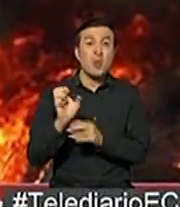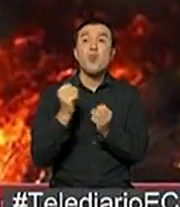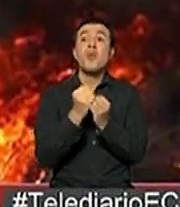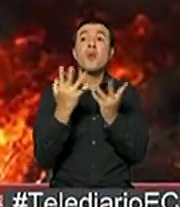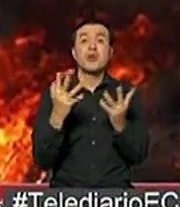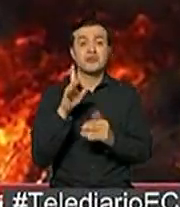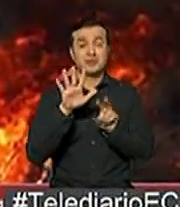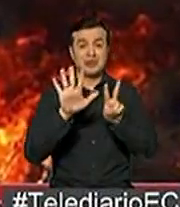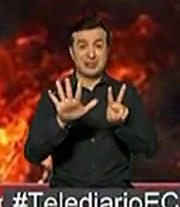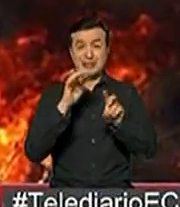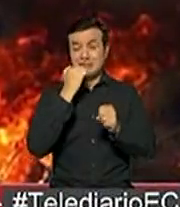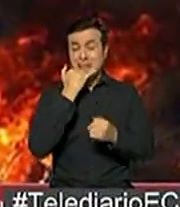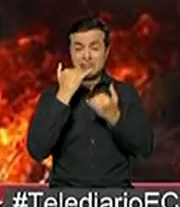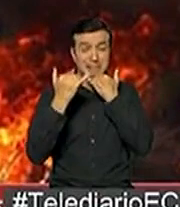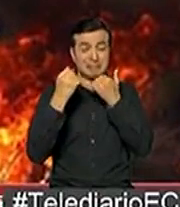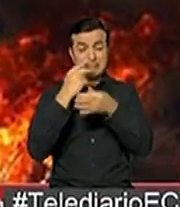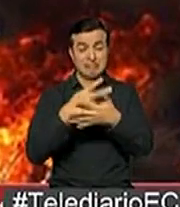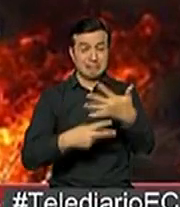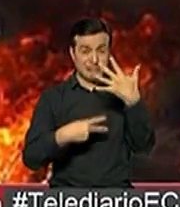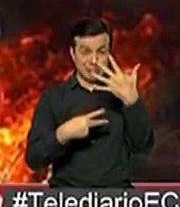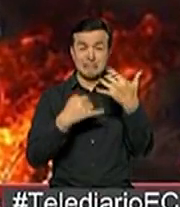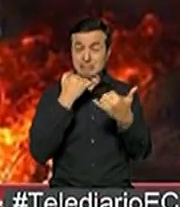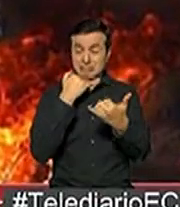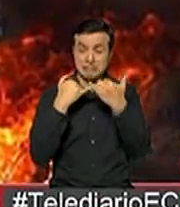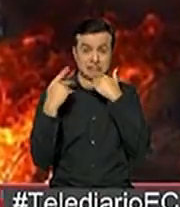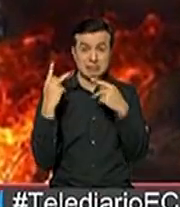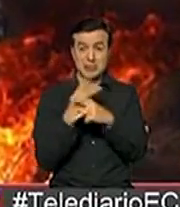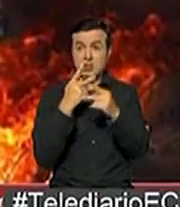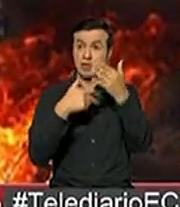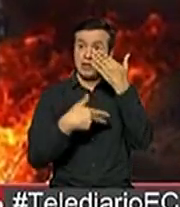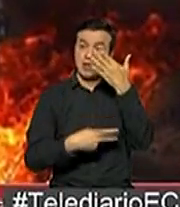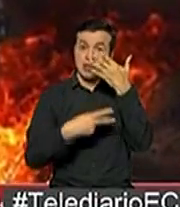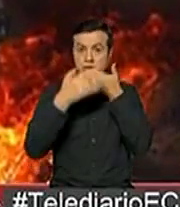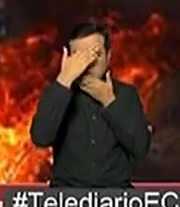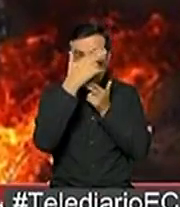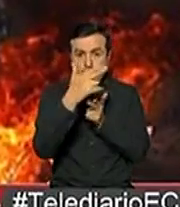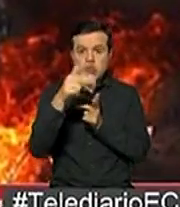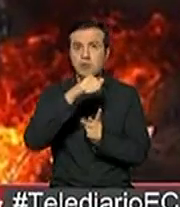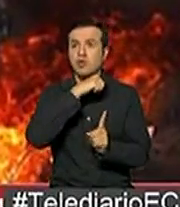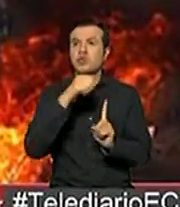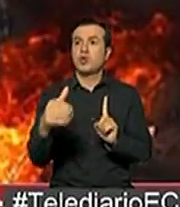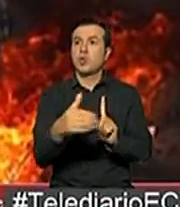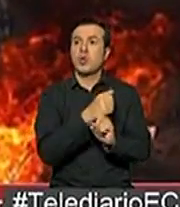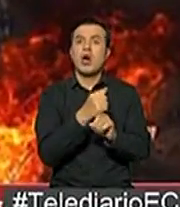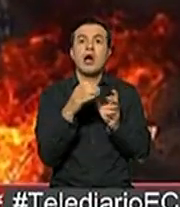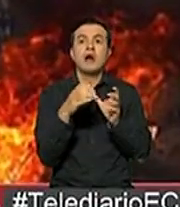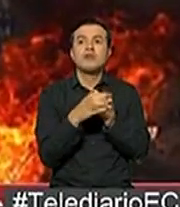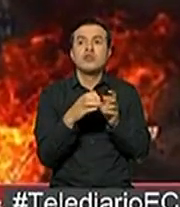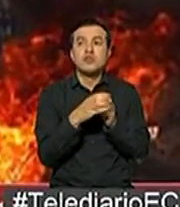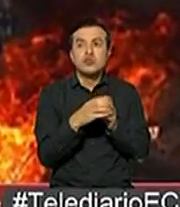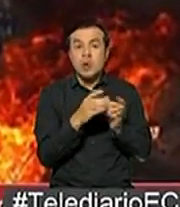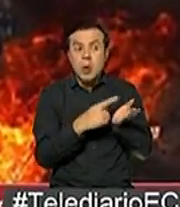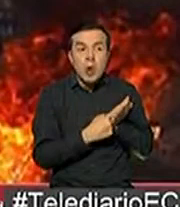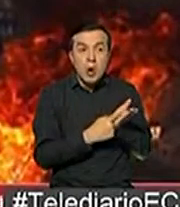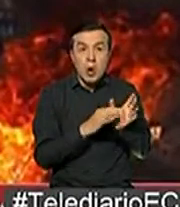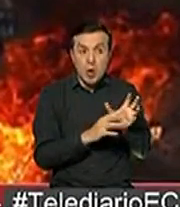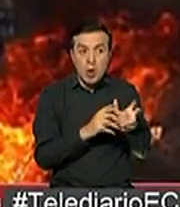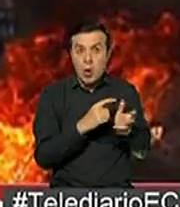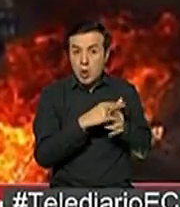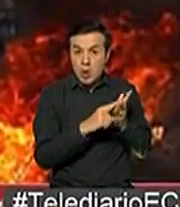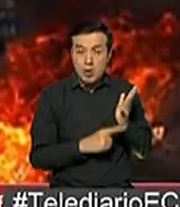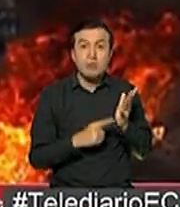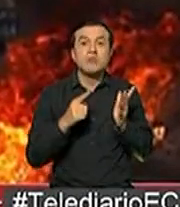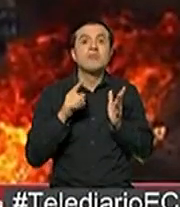al menos siete delitos considerados como graves terrorismo secuestro asociación ilícita paralización del